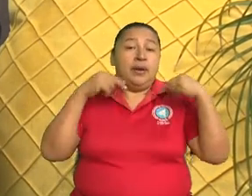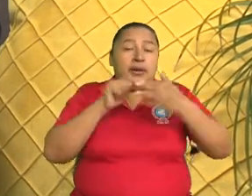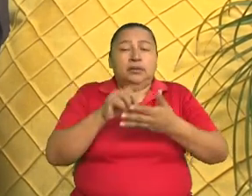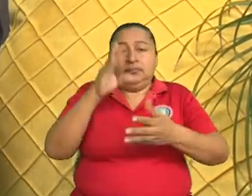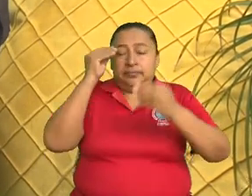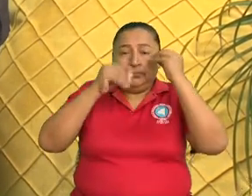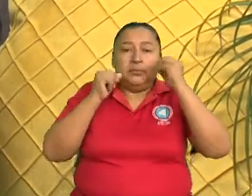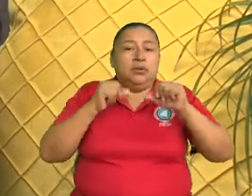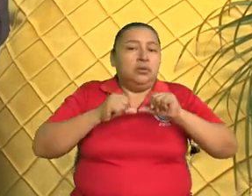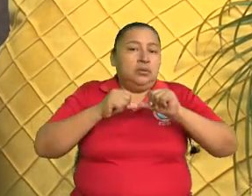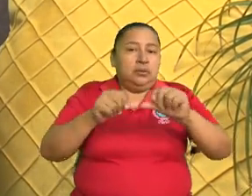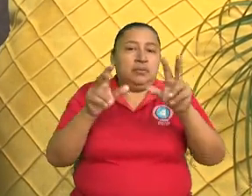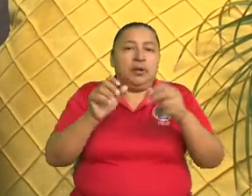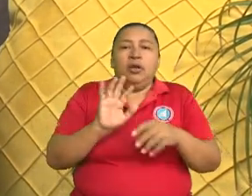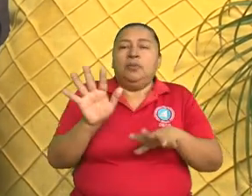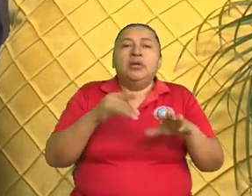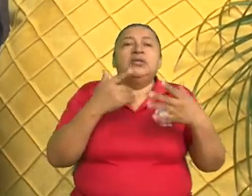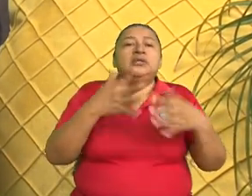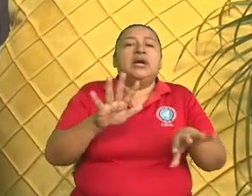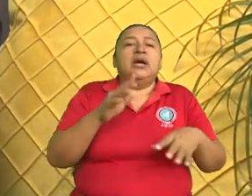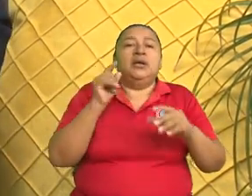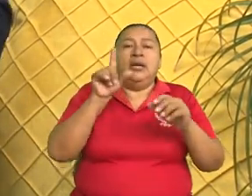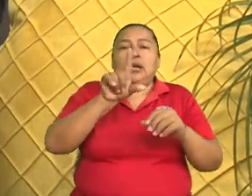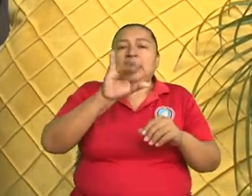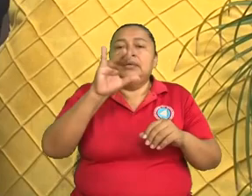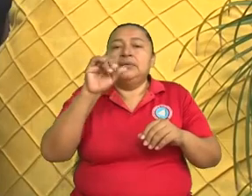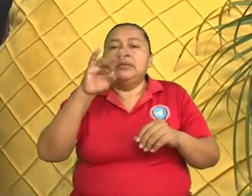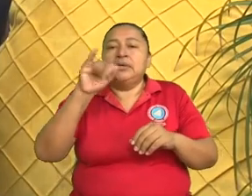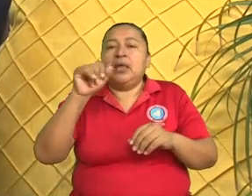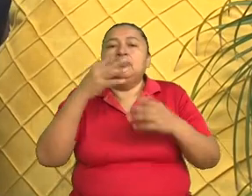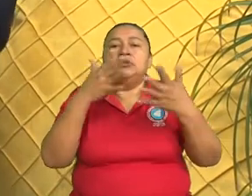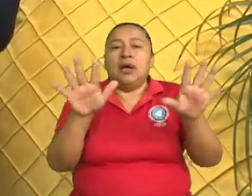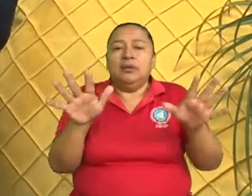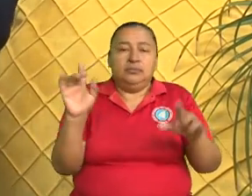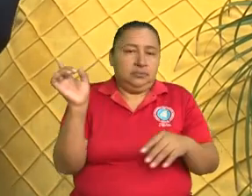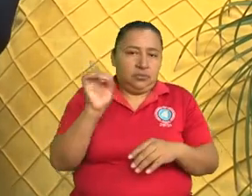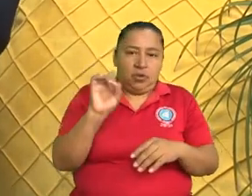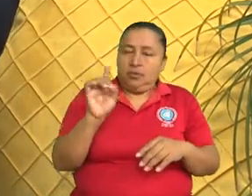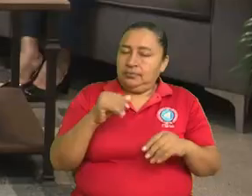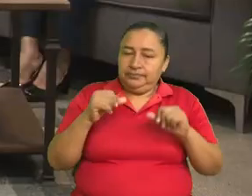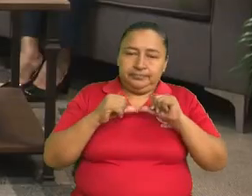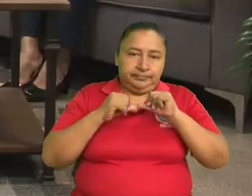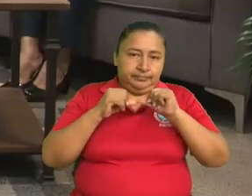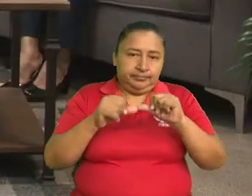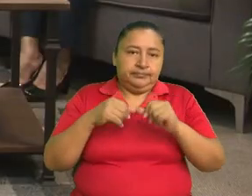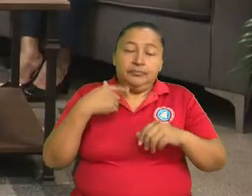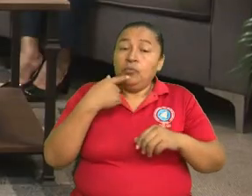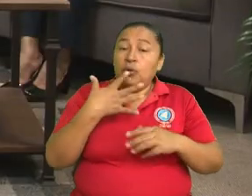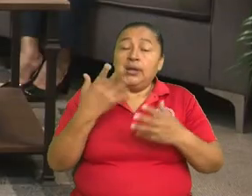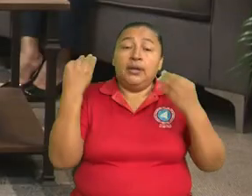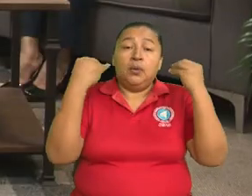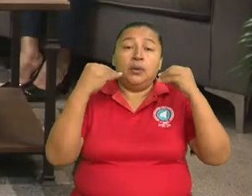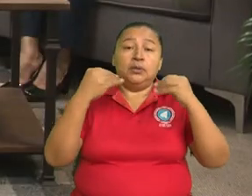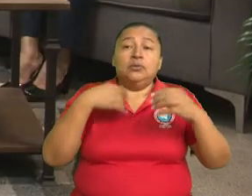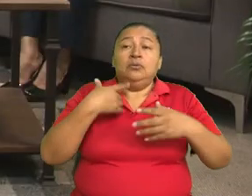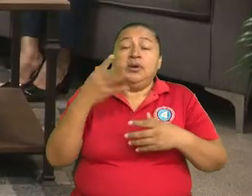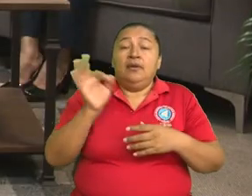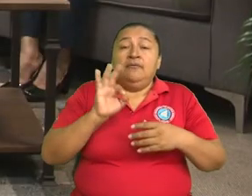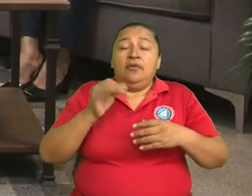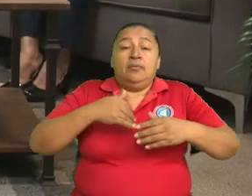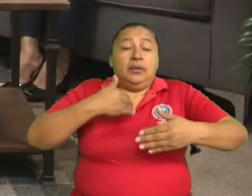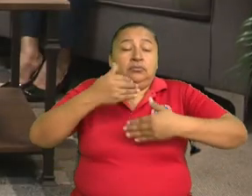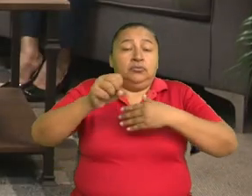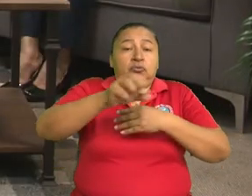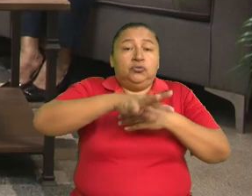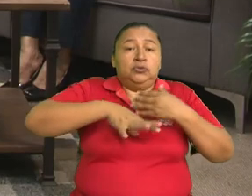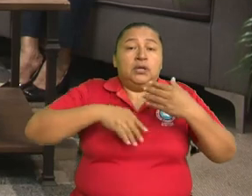Es un tema permanente. No podemos decir nosotros, ya son licenciados y ya. No. Estático. No, porque la educación es un fenómeno